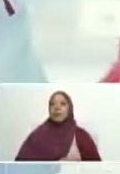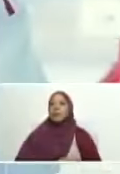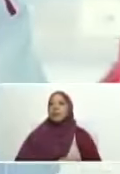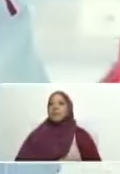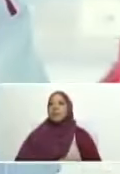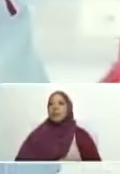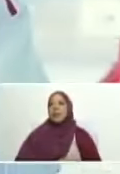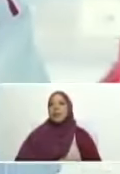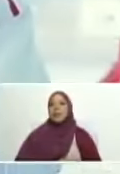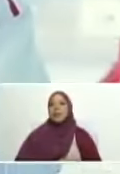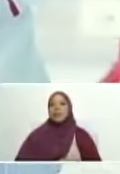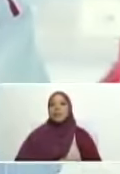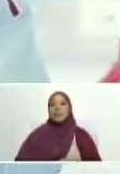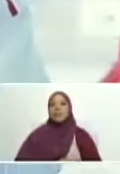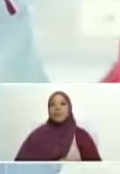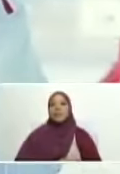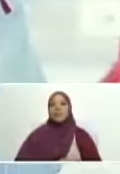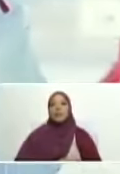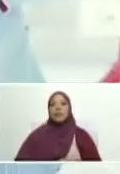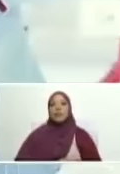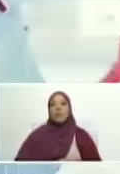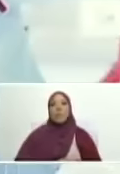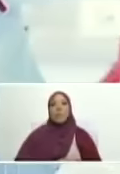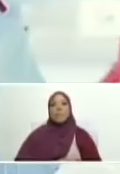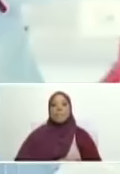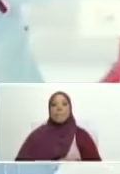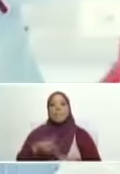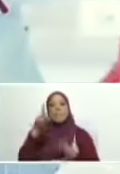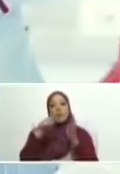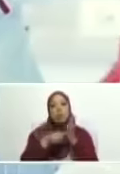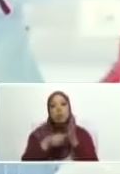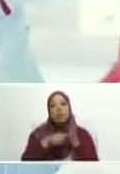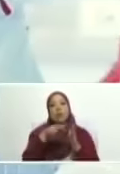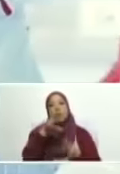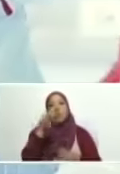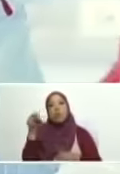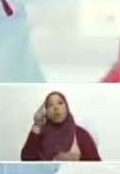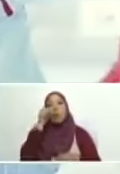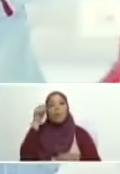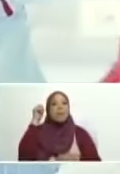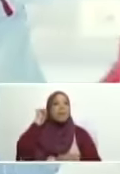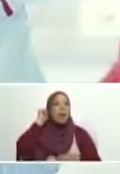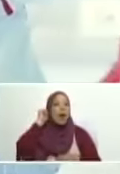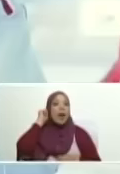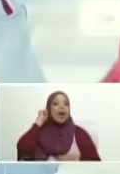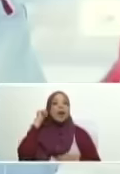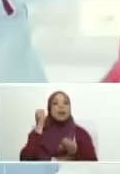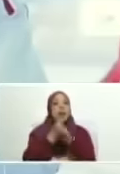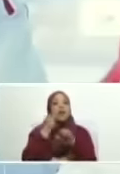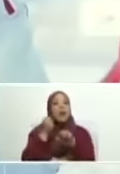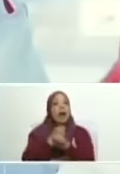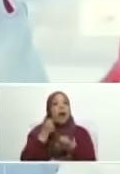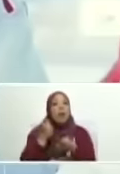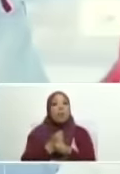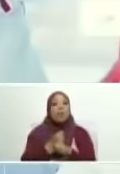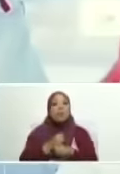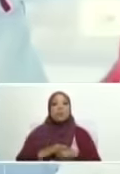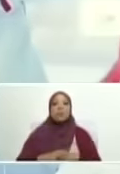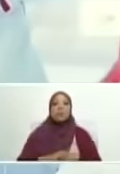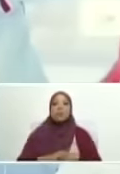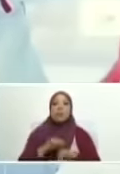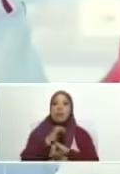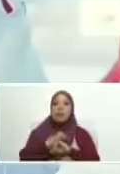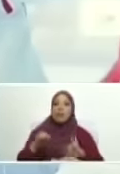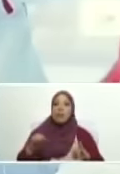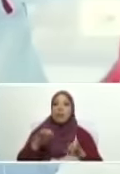mi saludo. Precisamente 1.200 hombres y mujeres en el trabajo para culminar